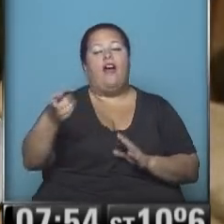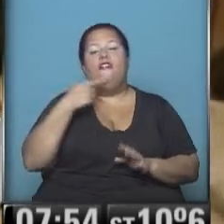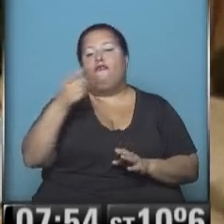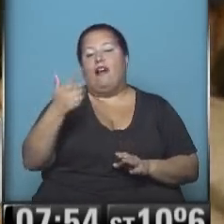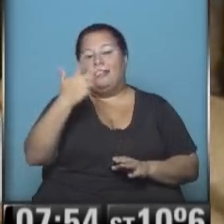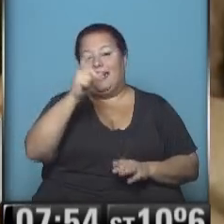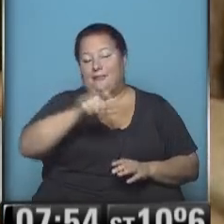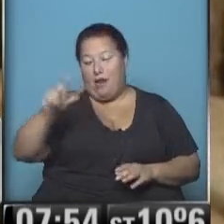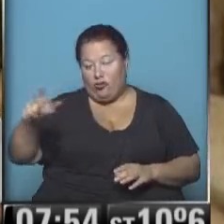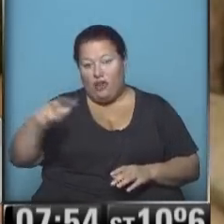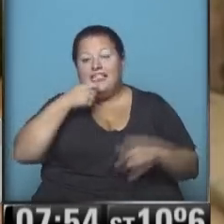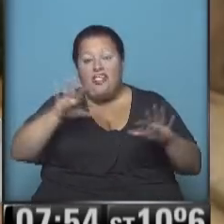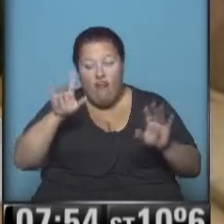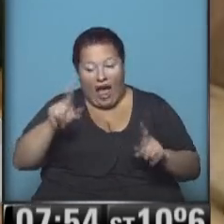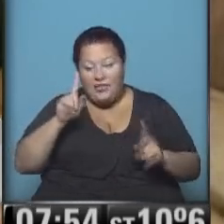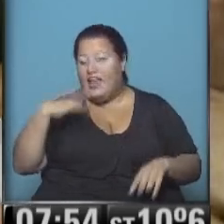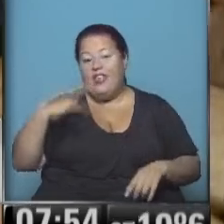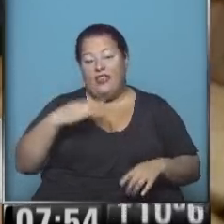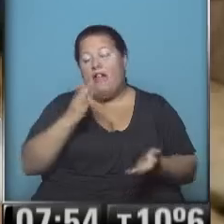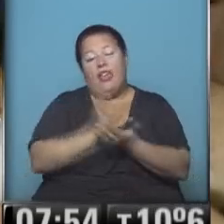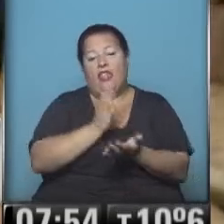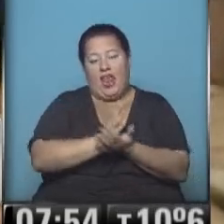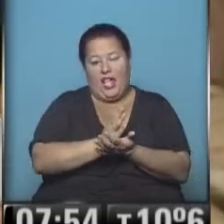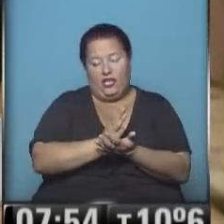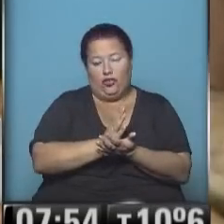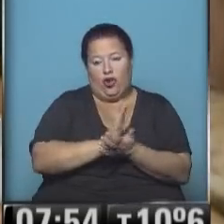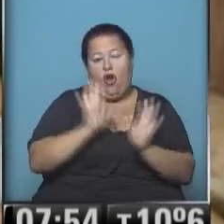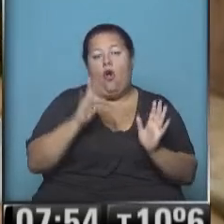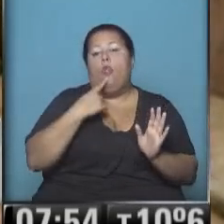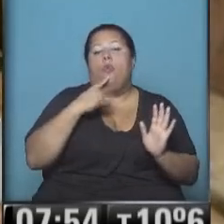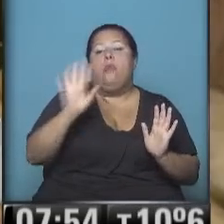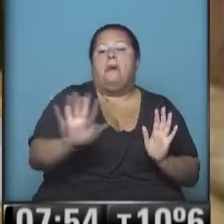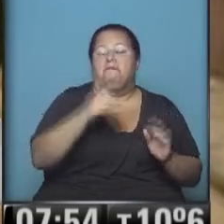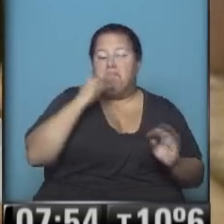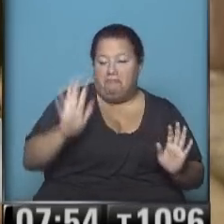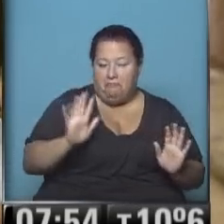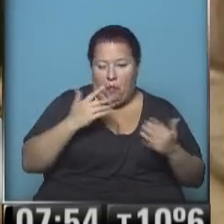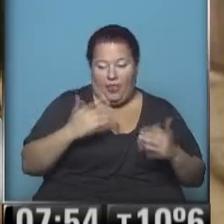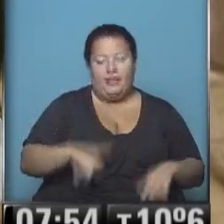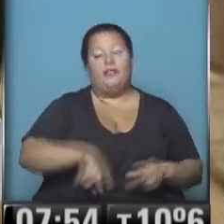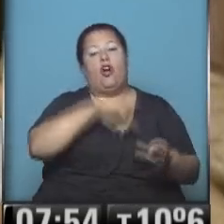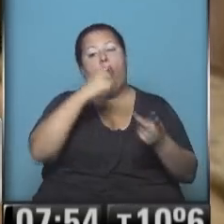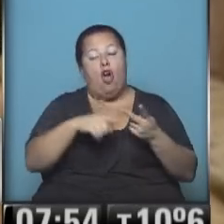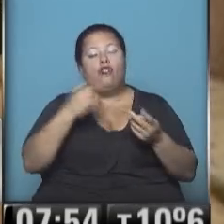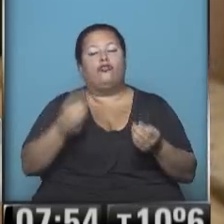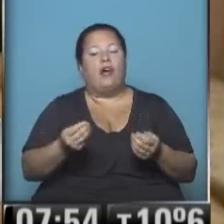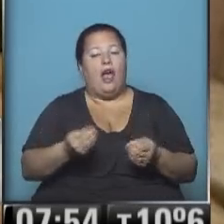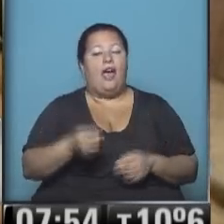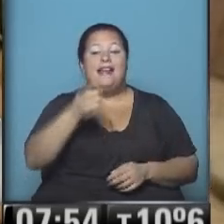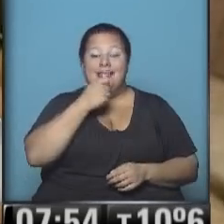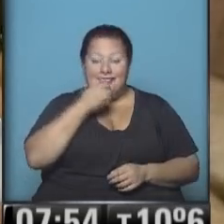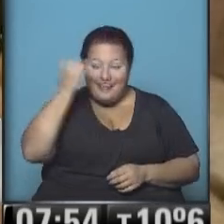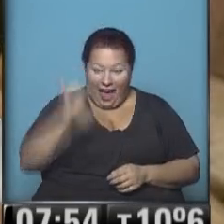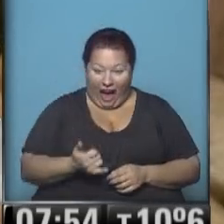de estas tres personas, y que si fuera, tenemos que dar el derecho del beneficio de la duda, y la otra es que de haber